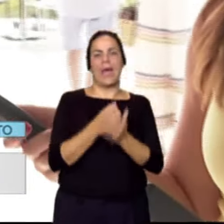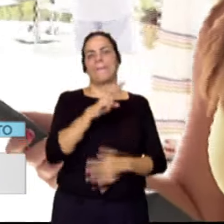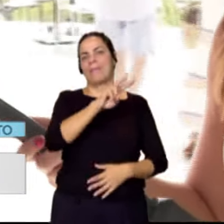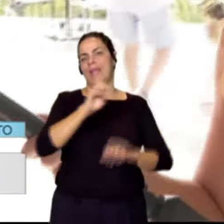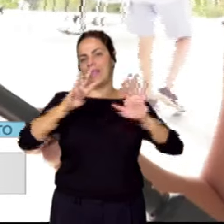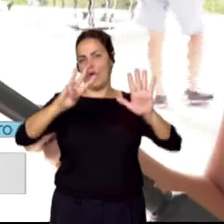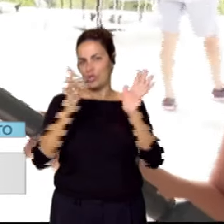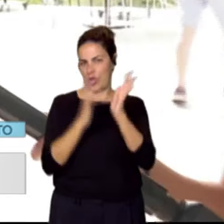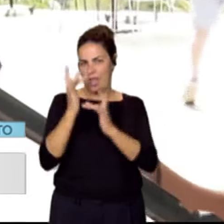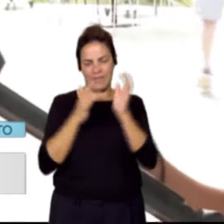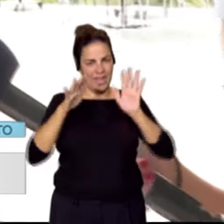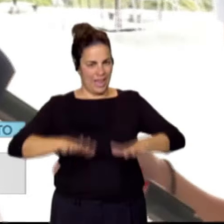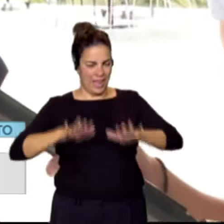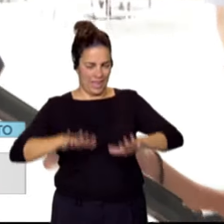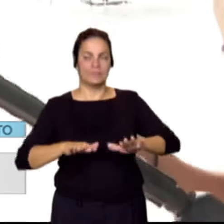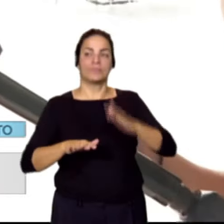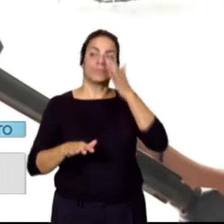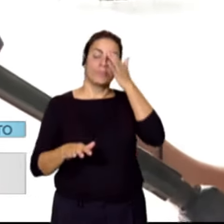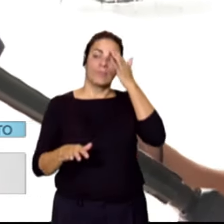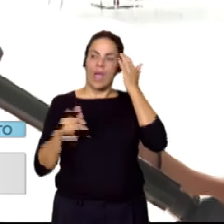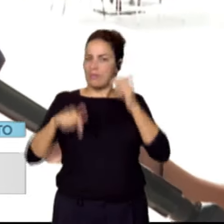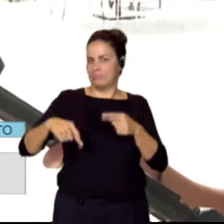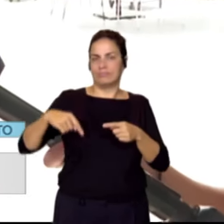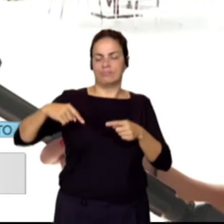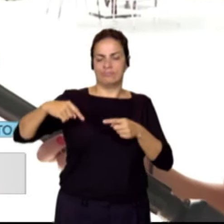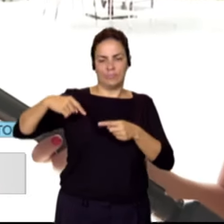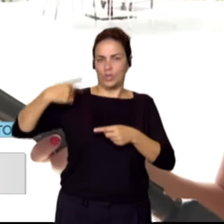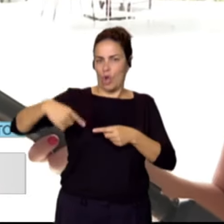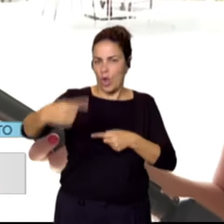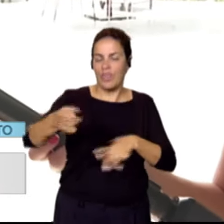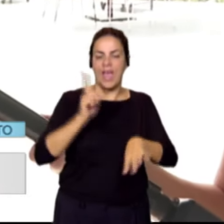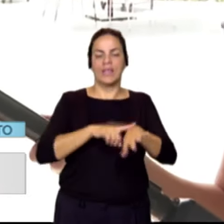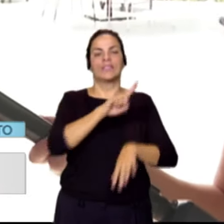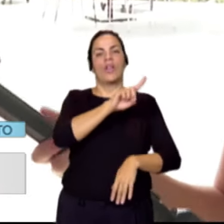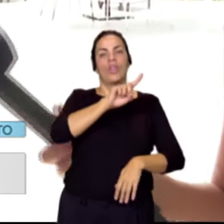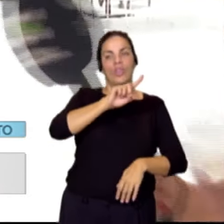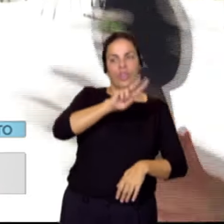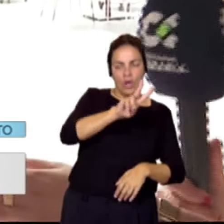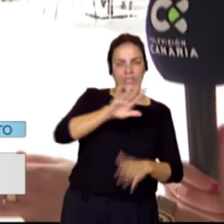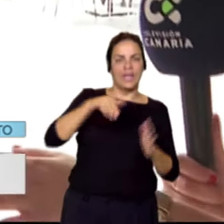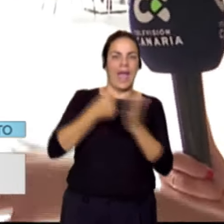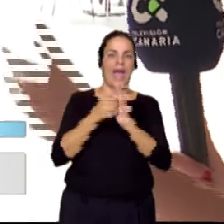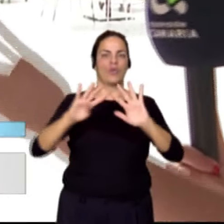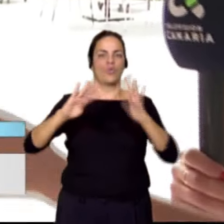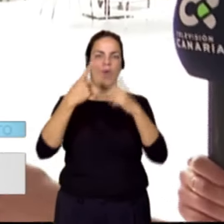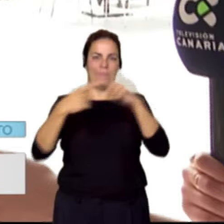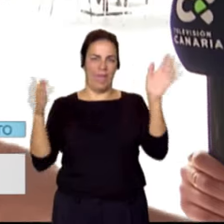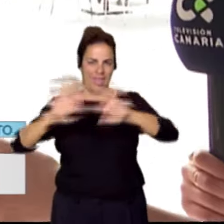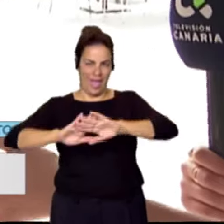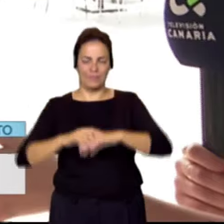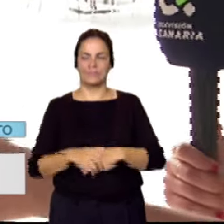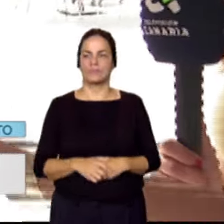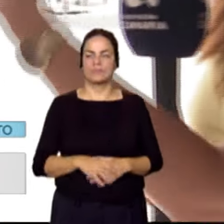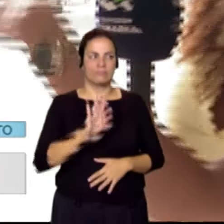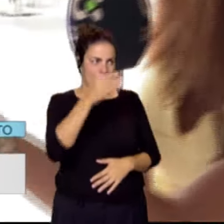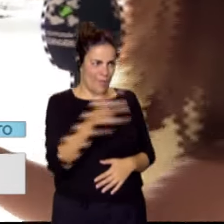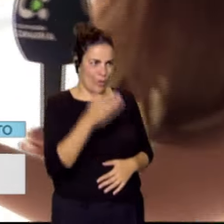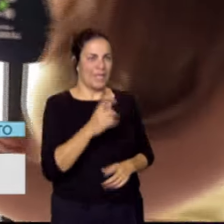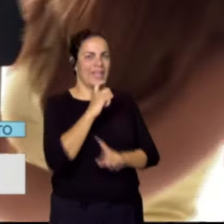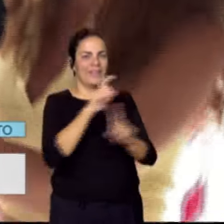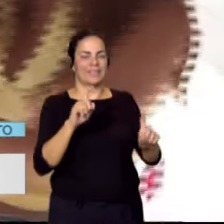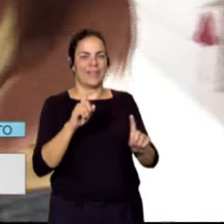abril y nada nos encontrarán aquí cada día eh de 12 a 99:30 es importante recalcar que no hace falta hospedarse en el hotel no que